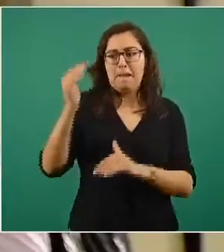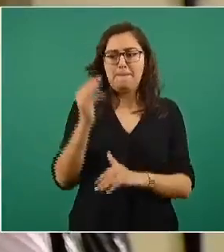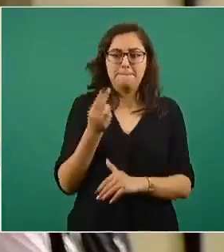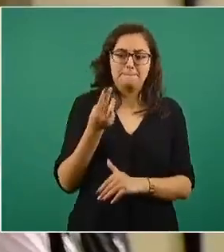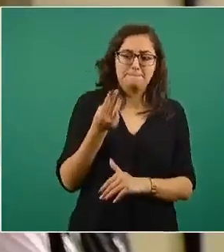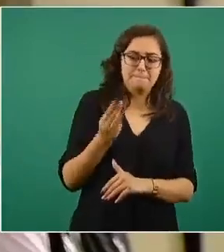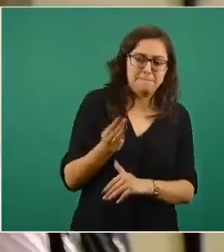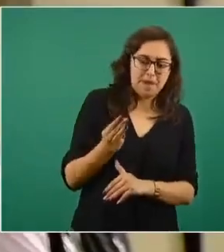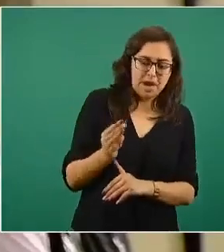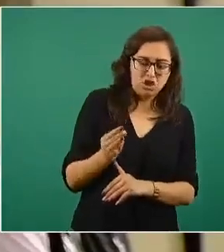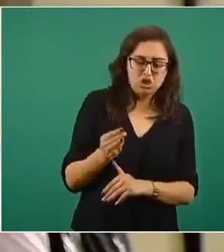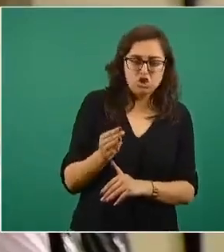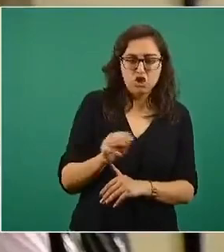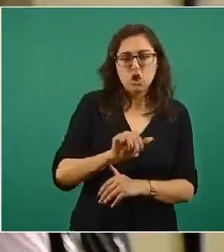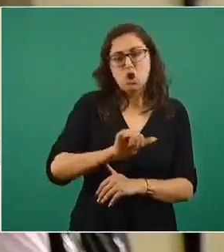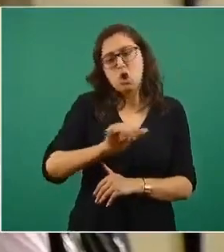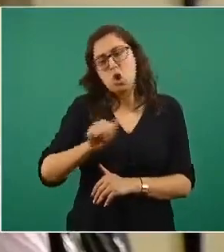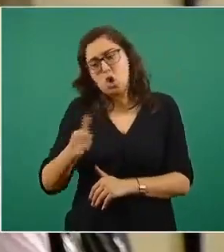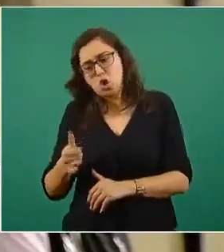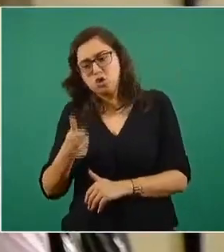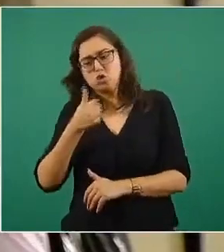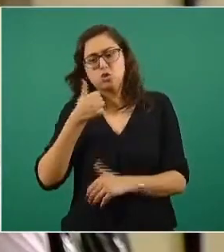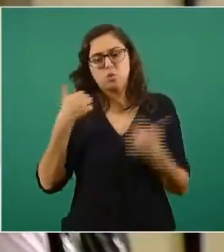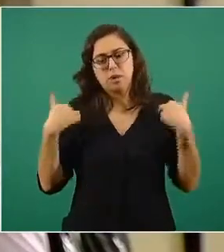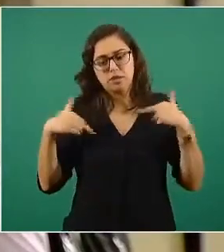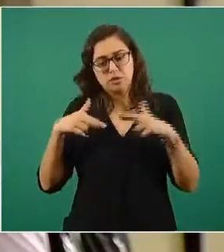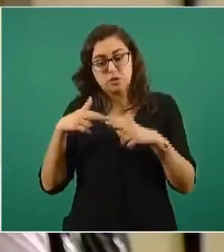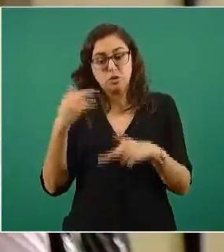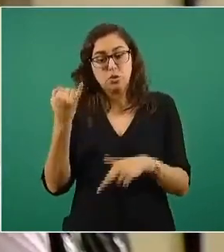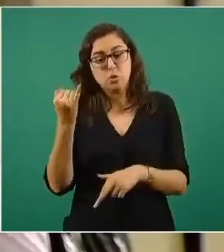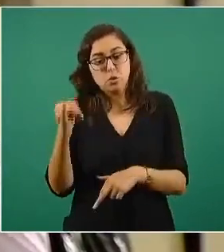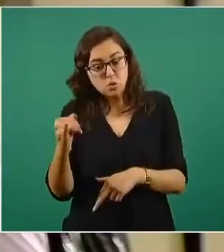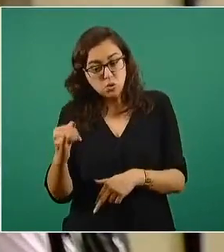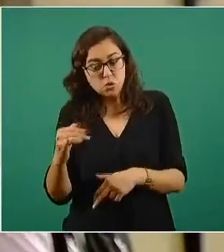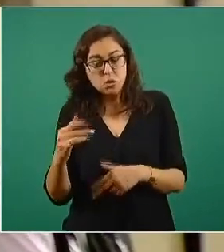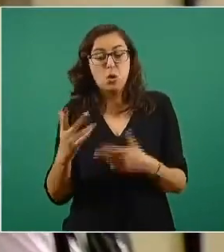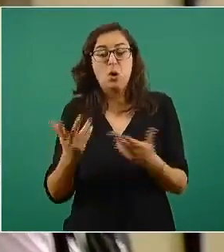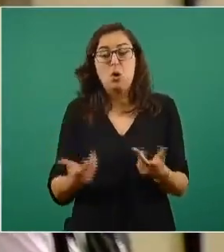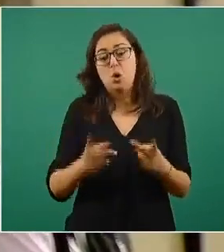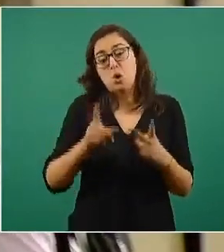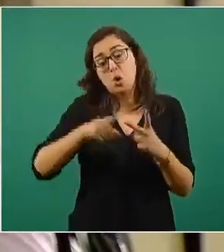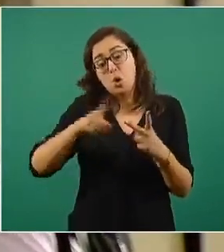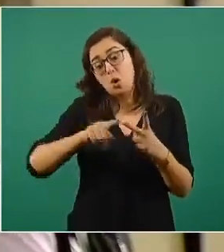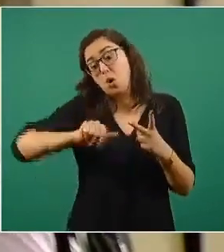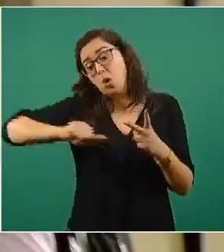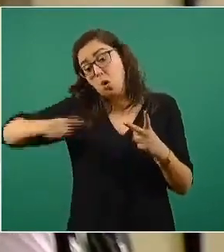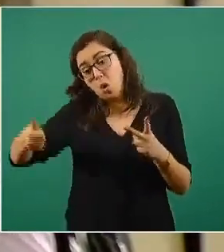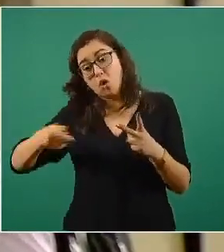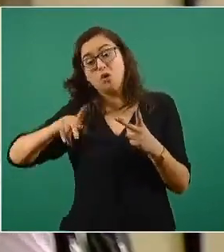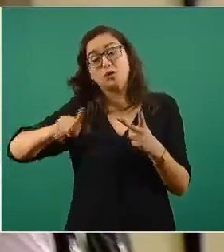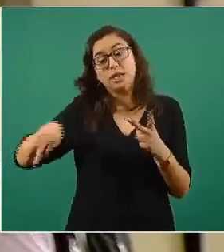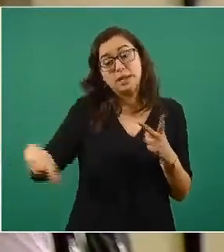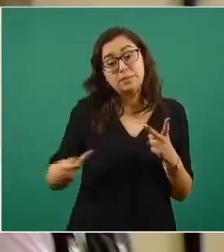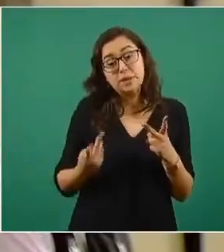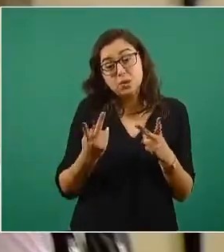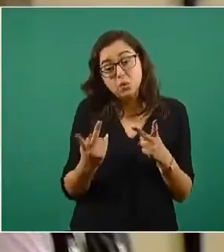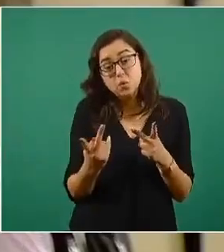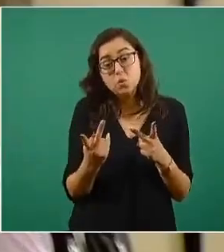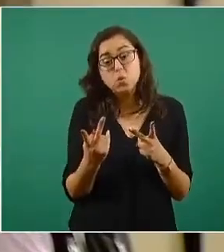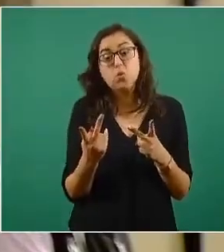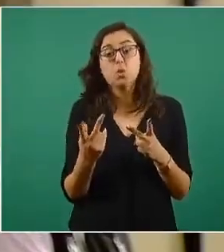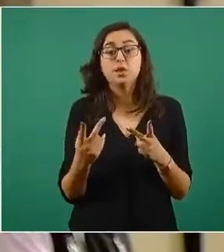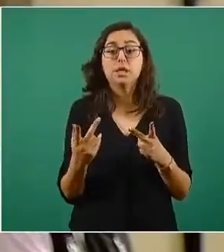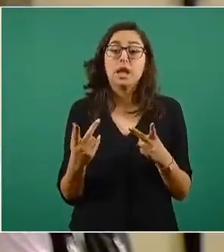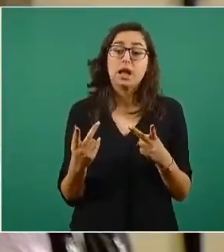julio. Y si otra pregunta, si me lo permite, es acerca que nos han preguntado en el medio de Puntos Suspensivos, es de que si una persona